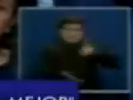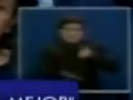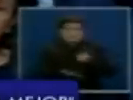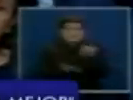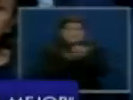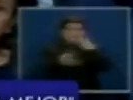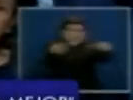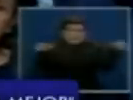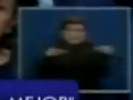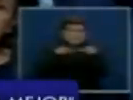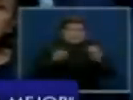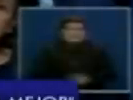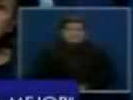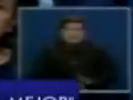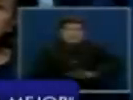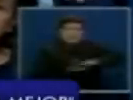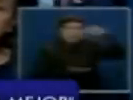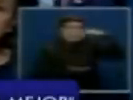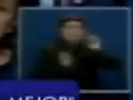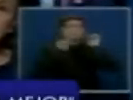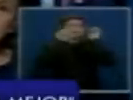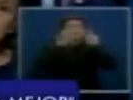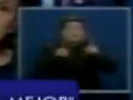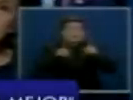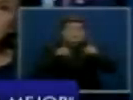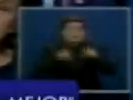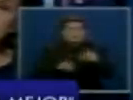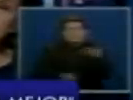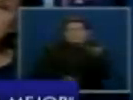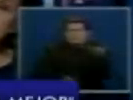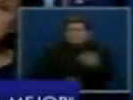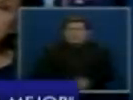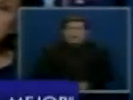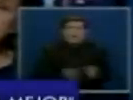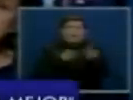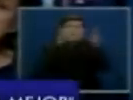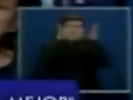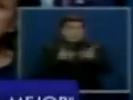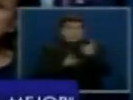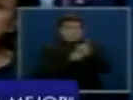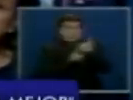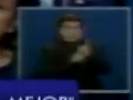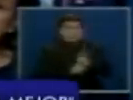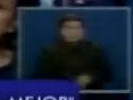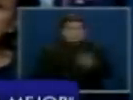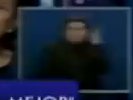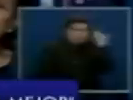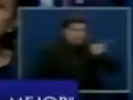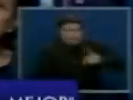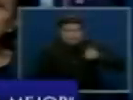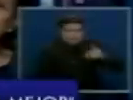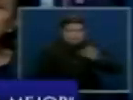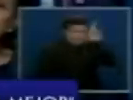local. Aumentarán las posibilidades del productor y de la productora costarricense de posicionarse